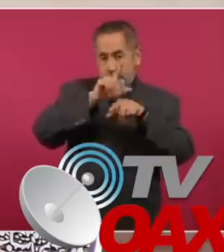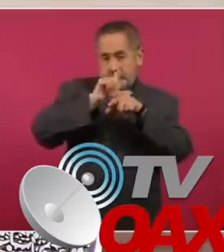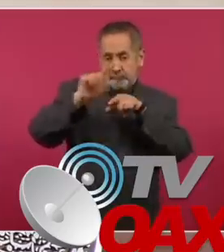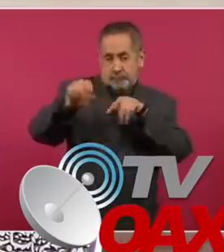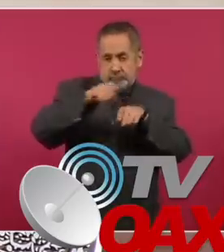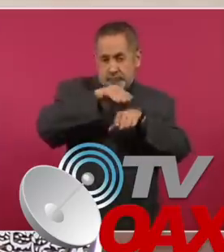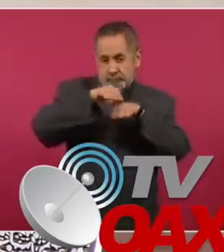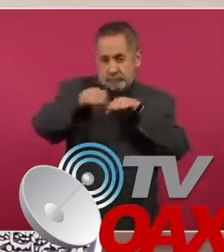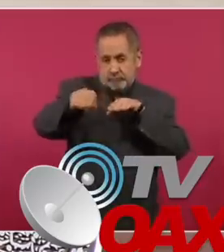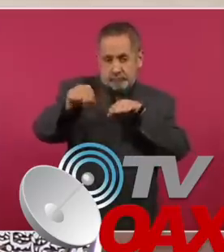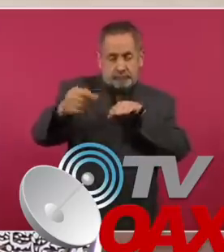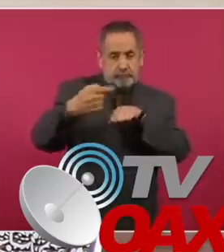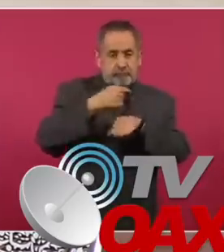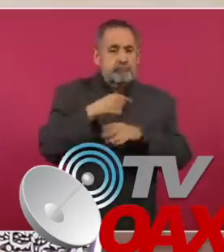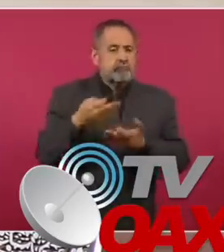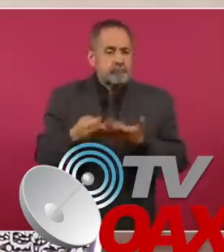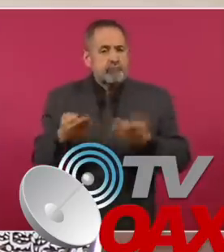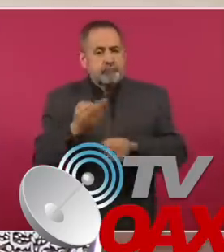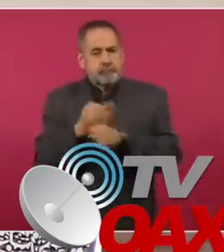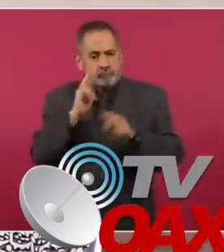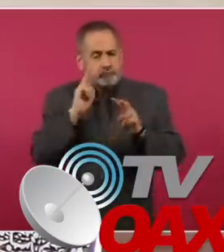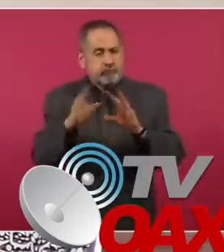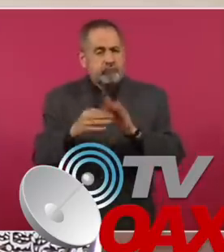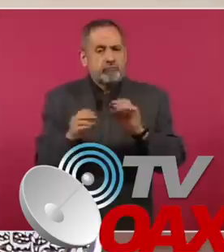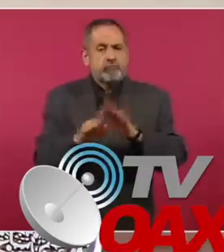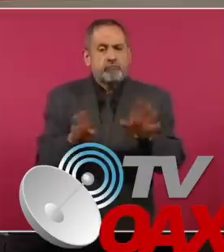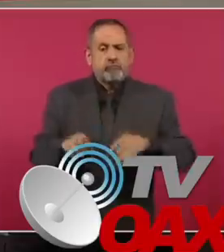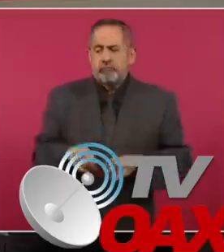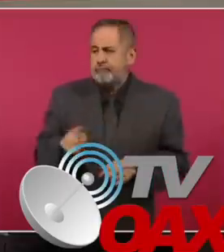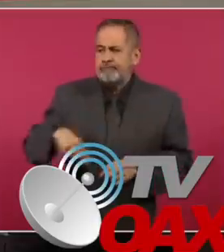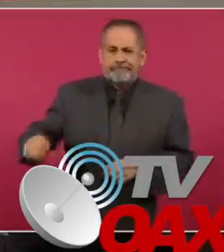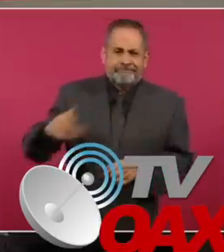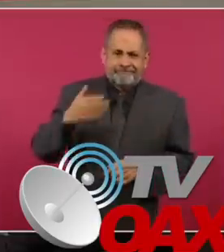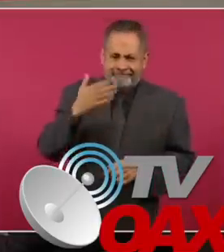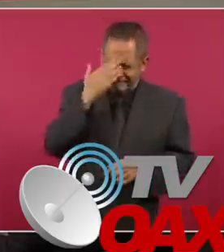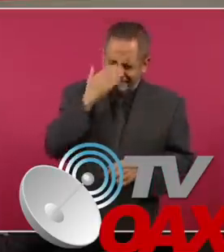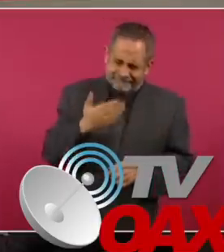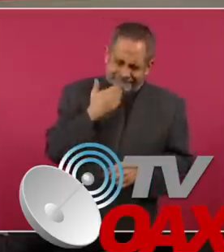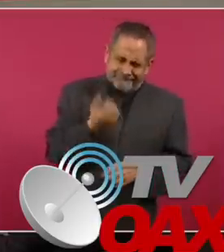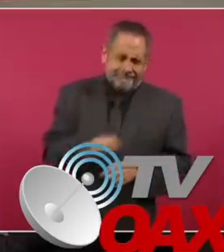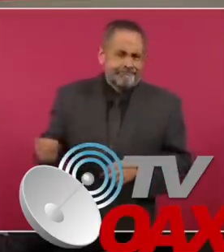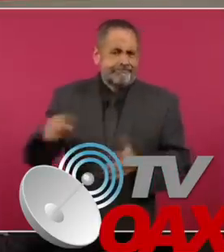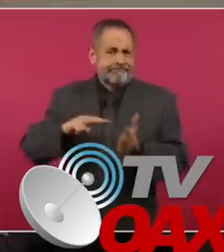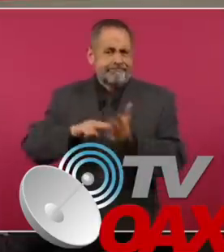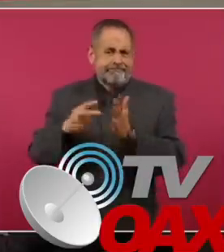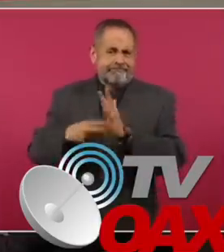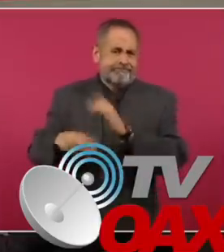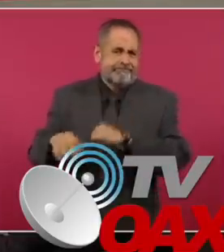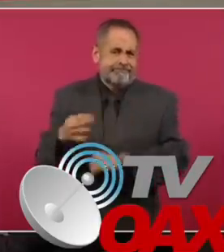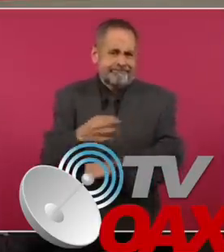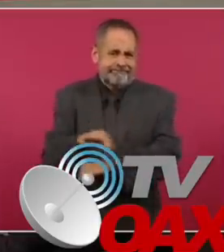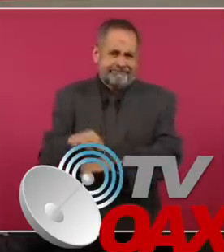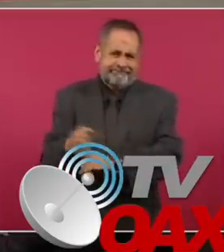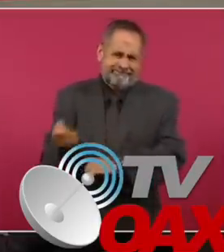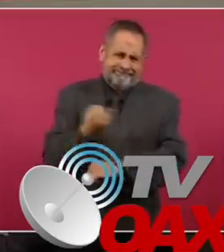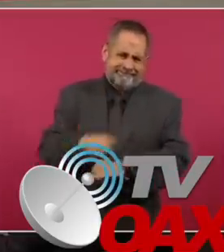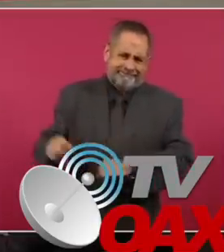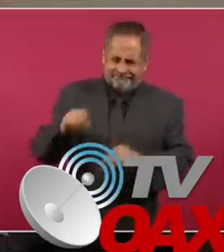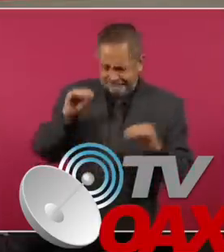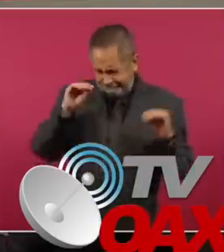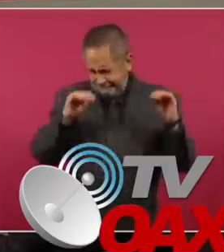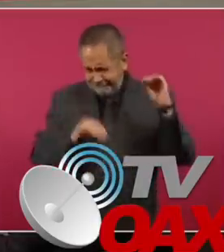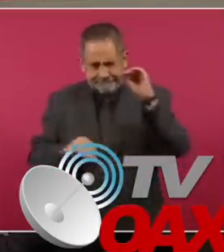elevado. Dedicamos hoy al talento humano, la obra de ingeniería más compleja que es la